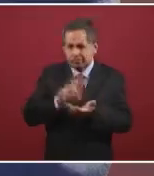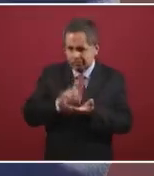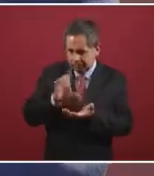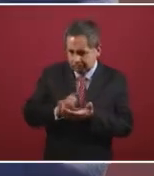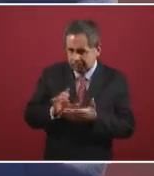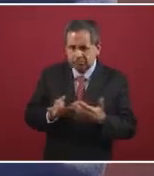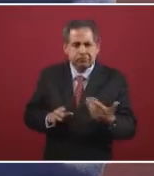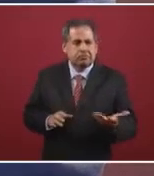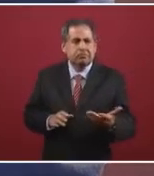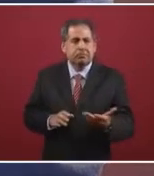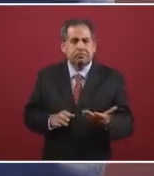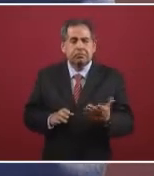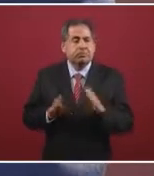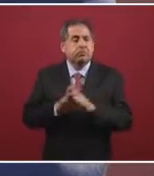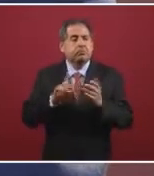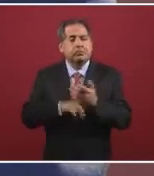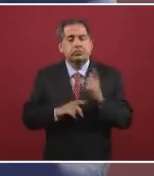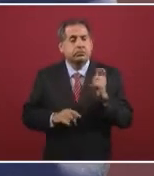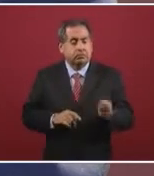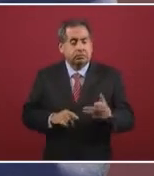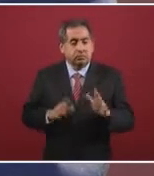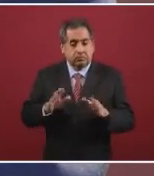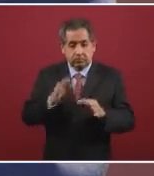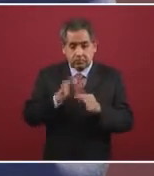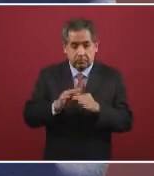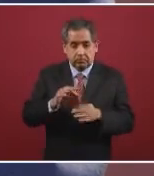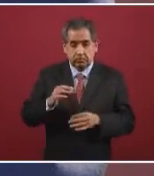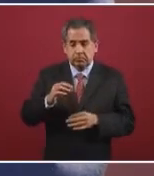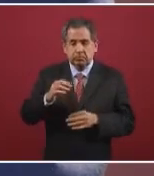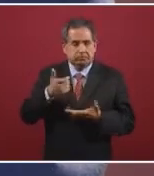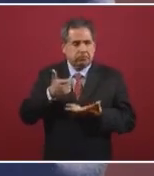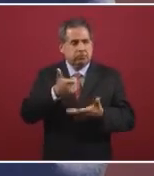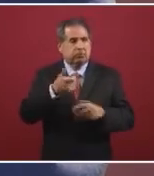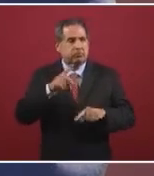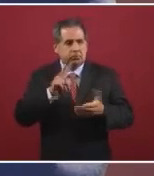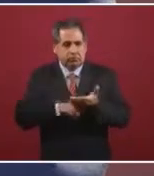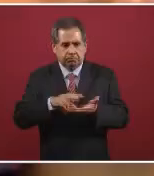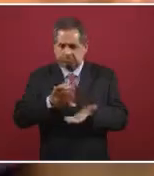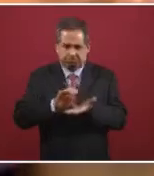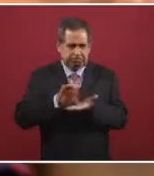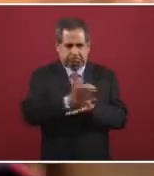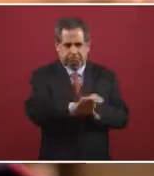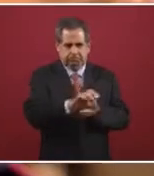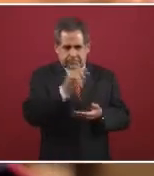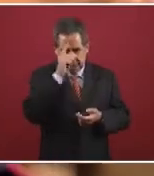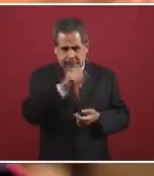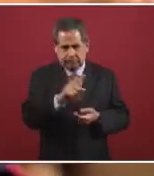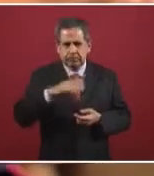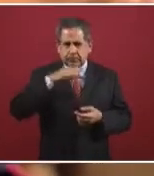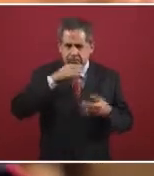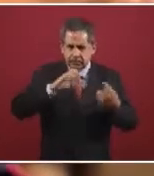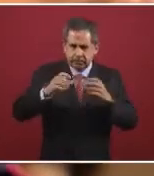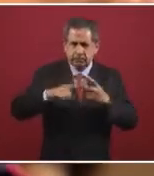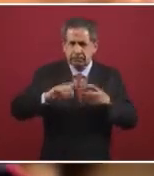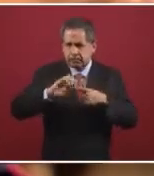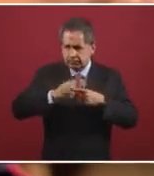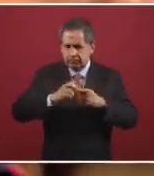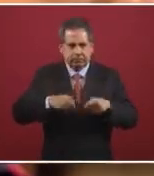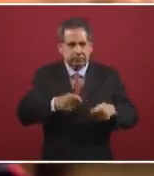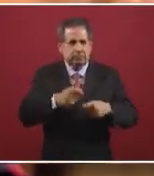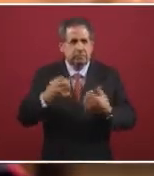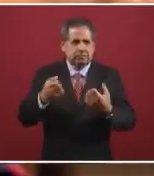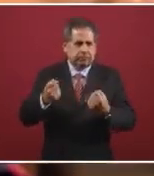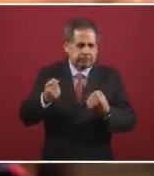discapacidad, ya se fijaron precios de garantía para maíz, frijol,